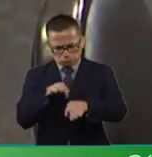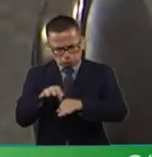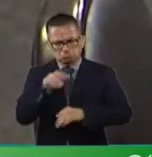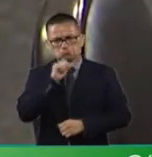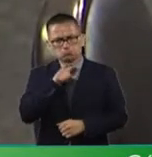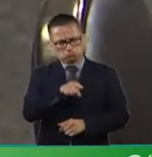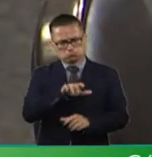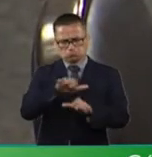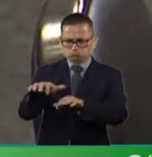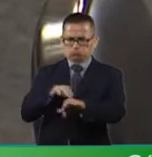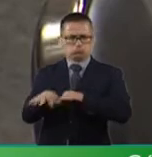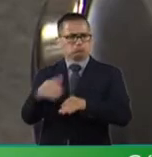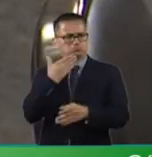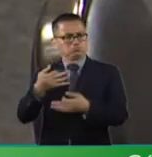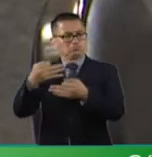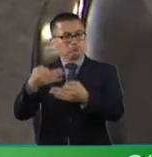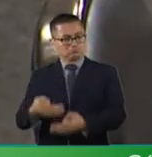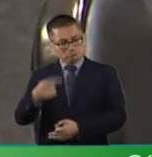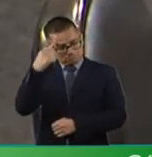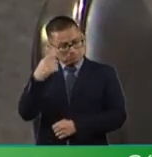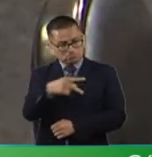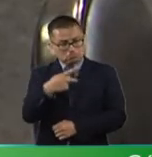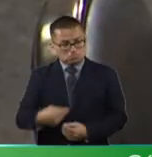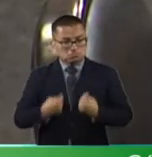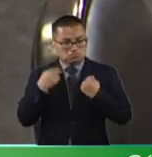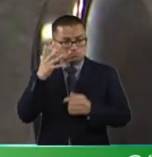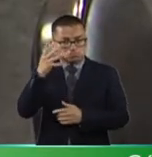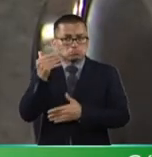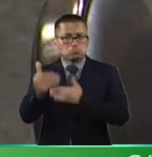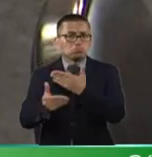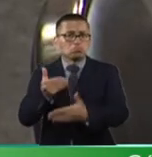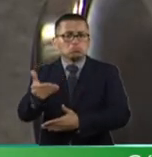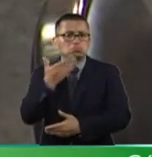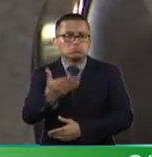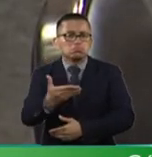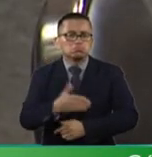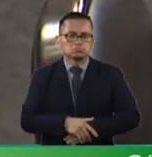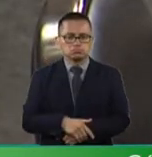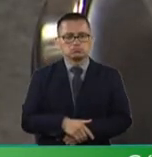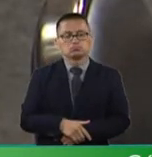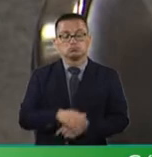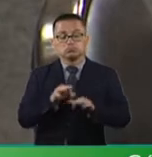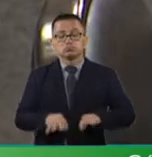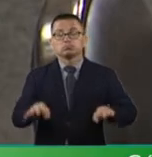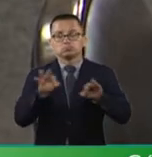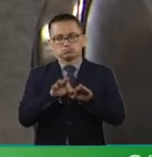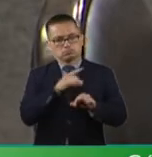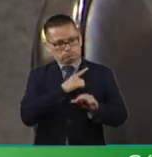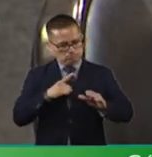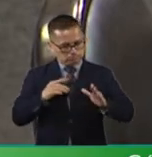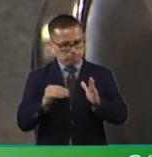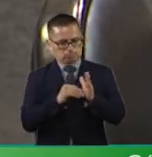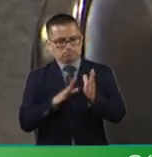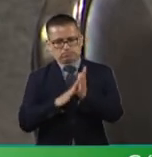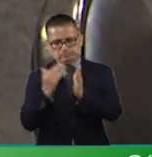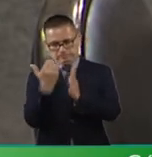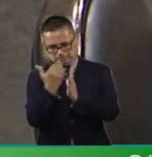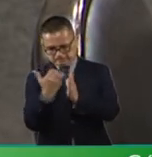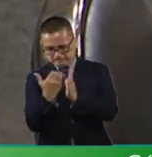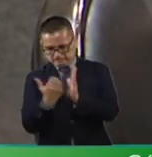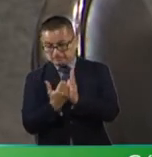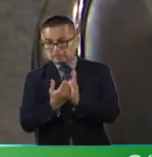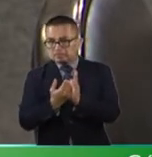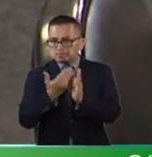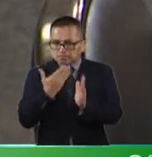les permitan construir un futuro sostenible. Es crucial implementar medidas de control que garanticen que cada